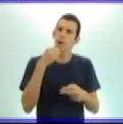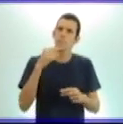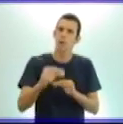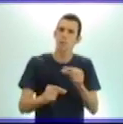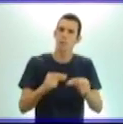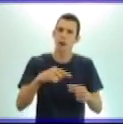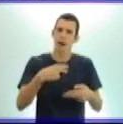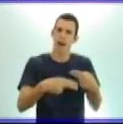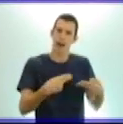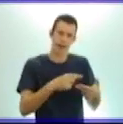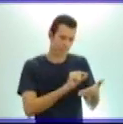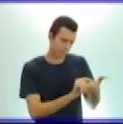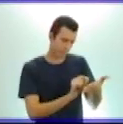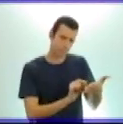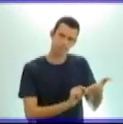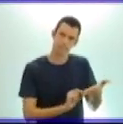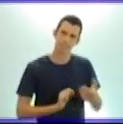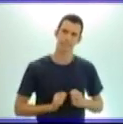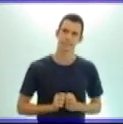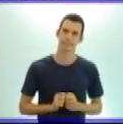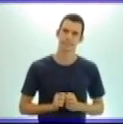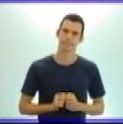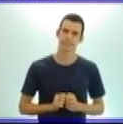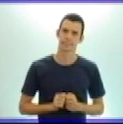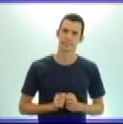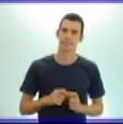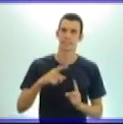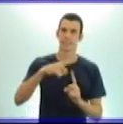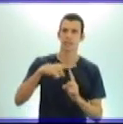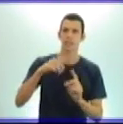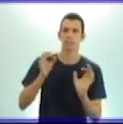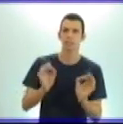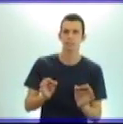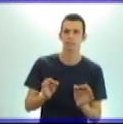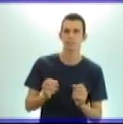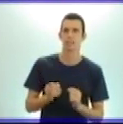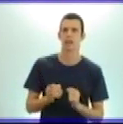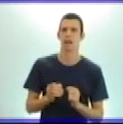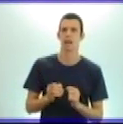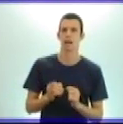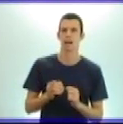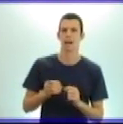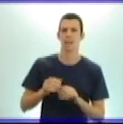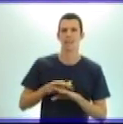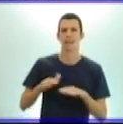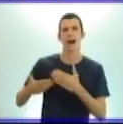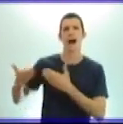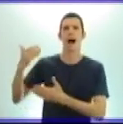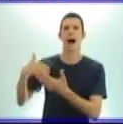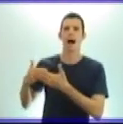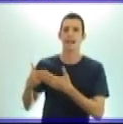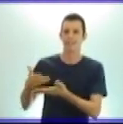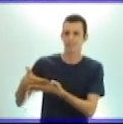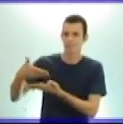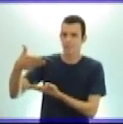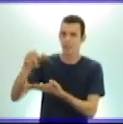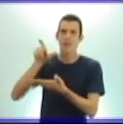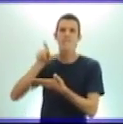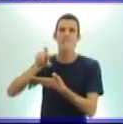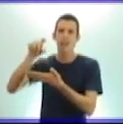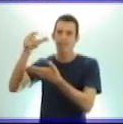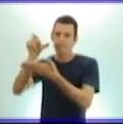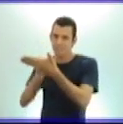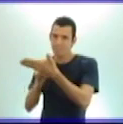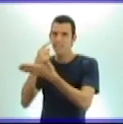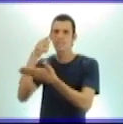se corresponden con las del comprueba lo que has aprendido. Ellas